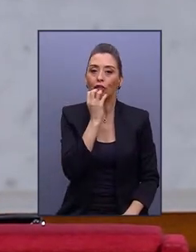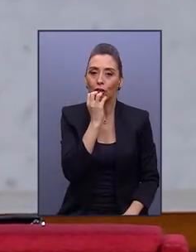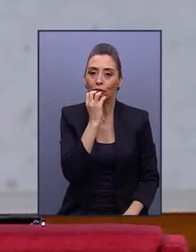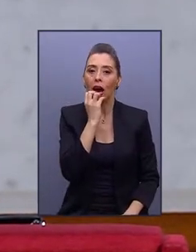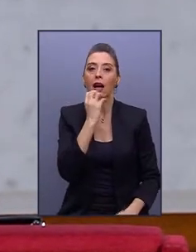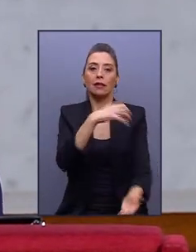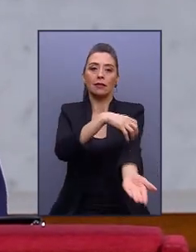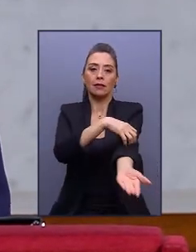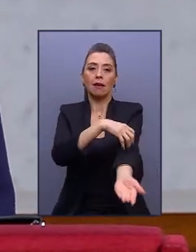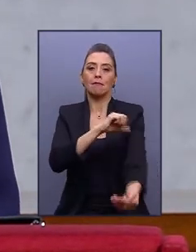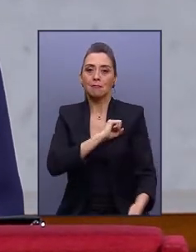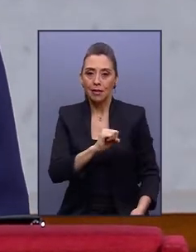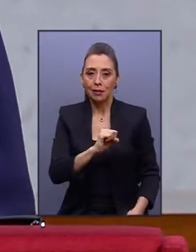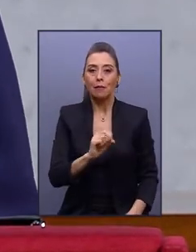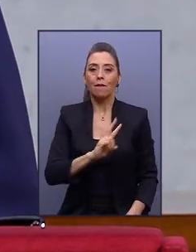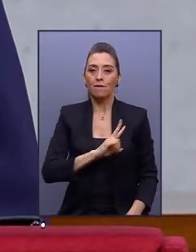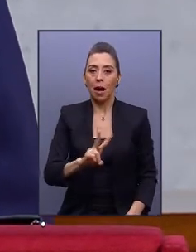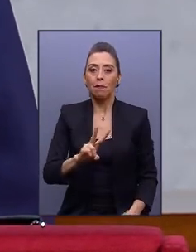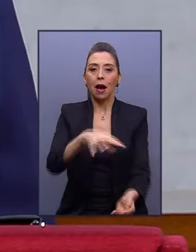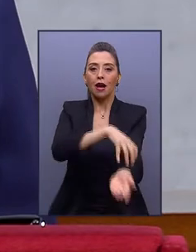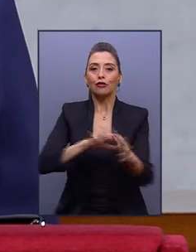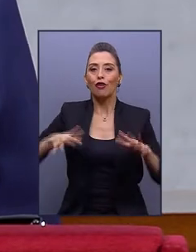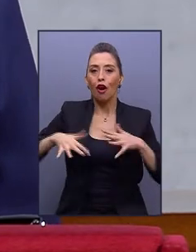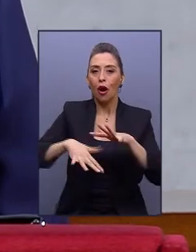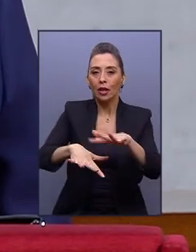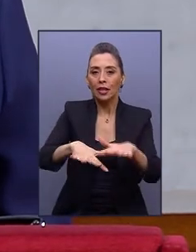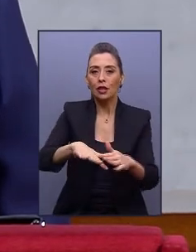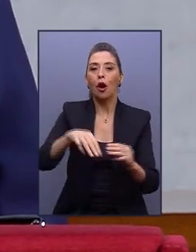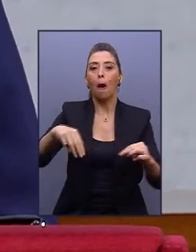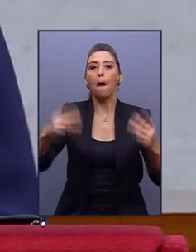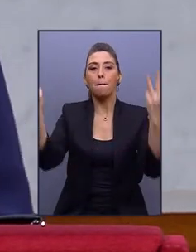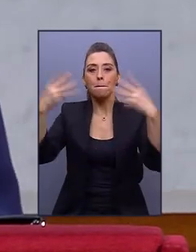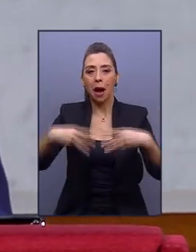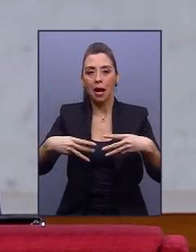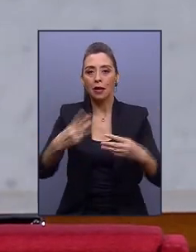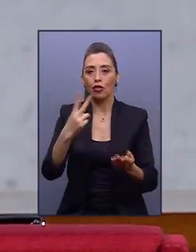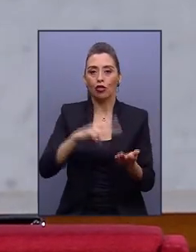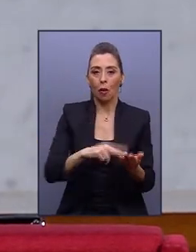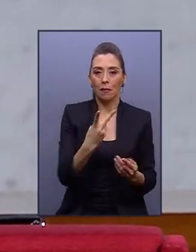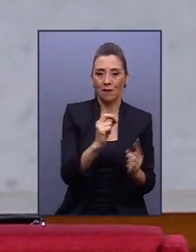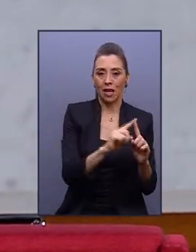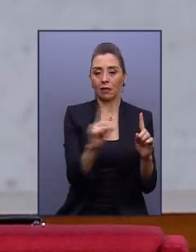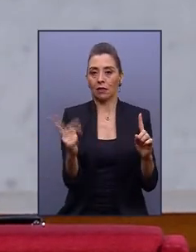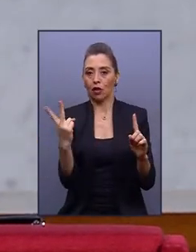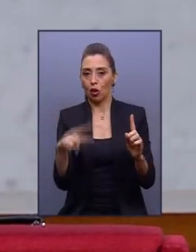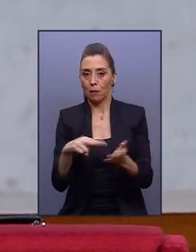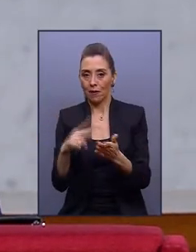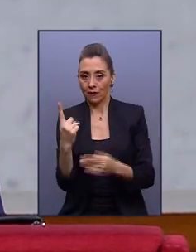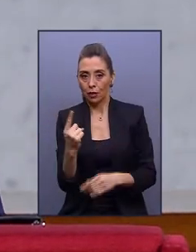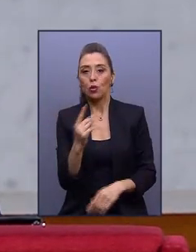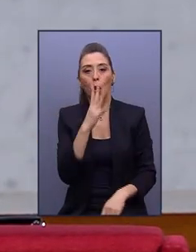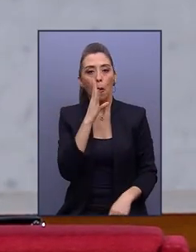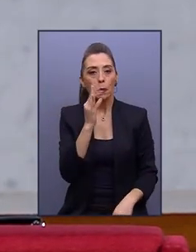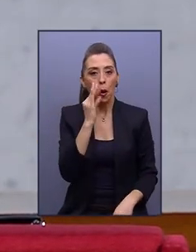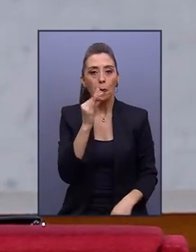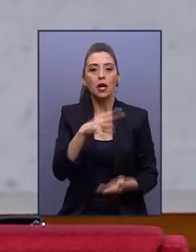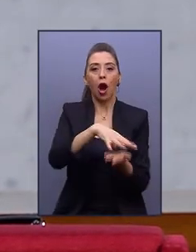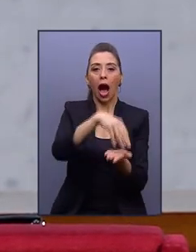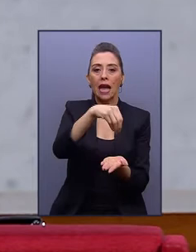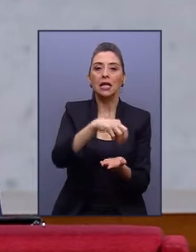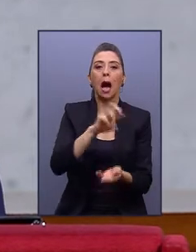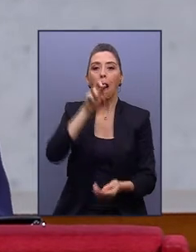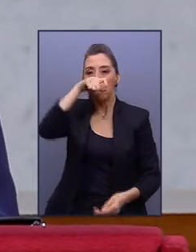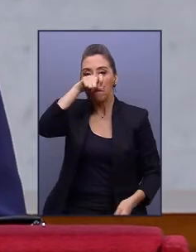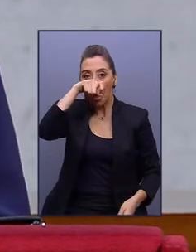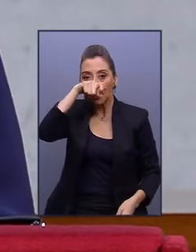Región Metropolitana, Valparaíso, Los Ríos y Magallanes. Y entre el 2020 y el 2021, Biobío, Arica y Parinacota,